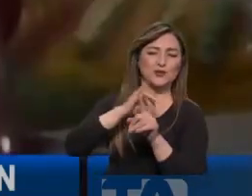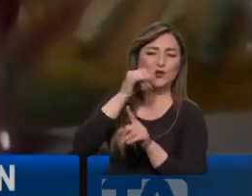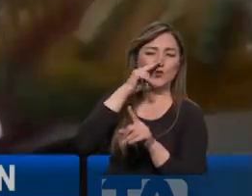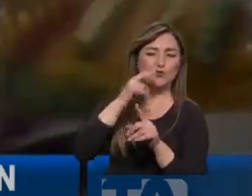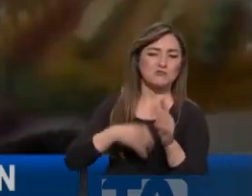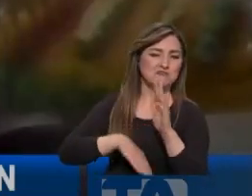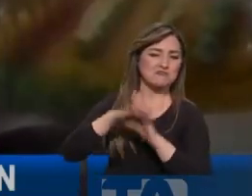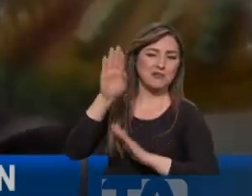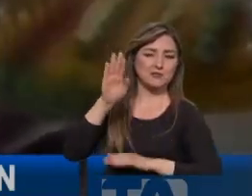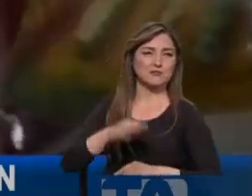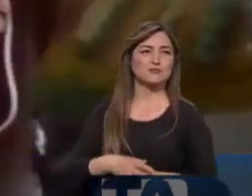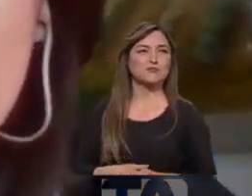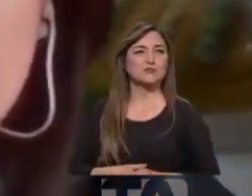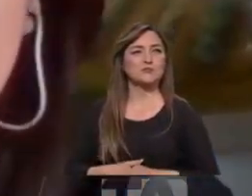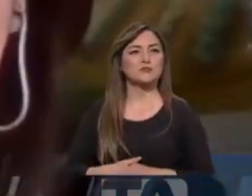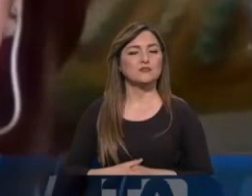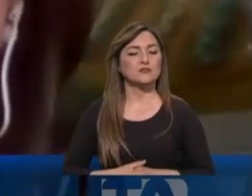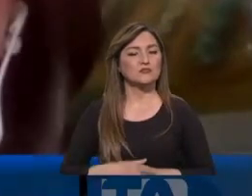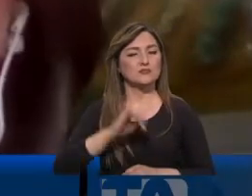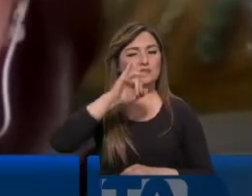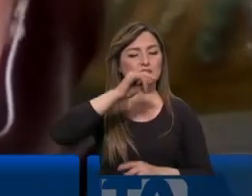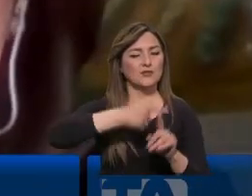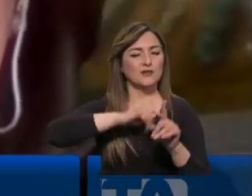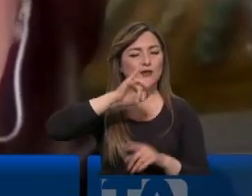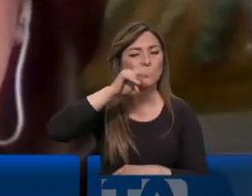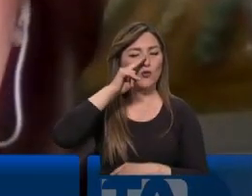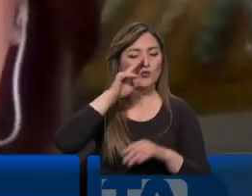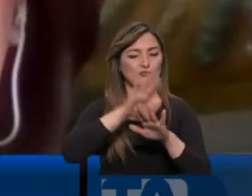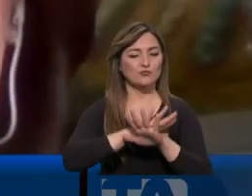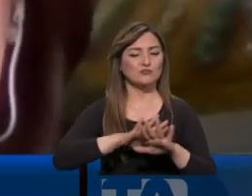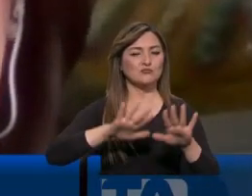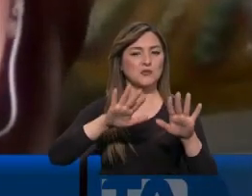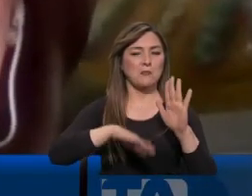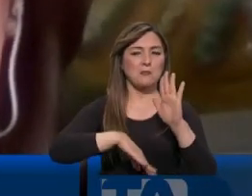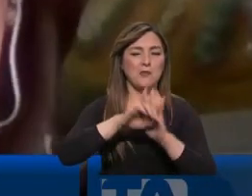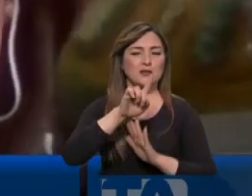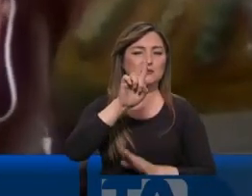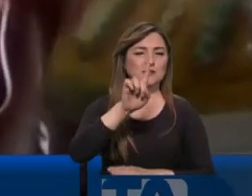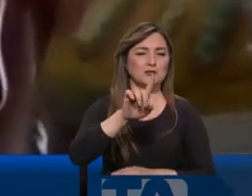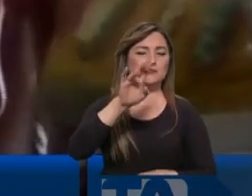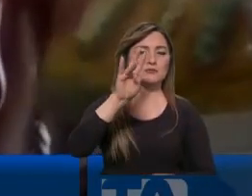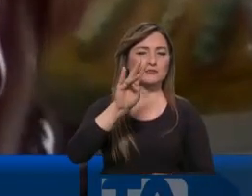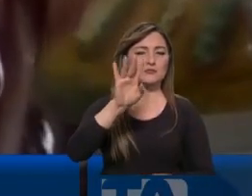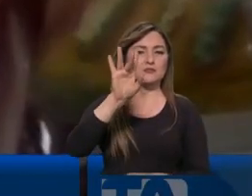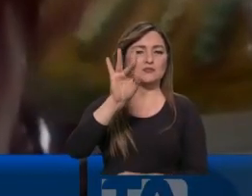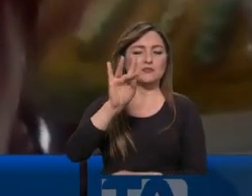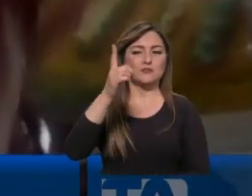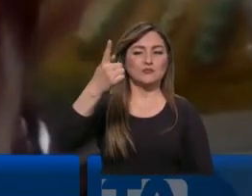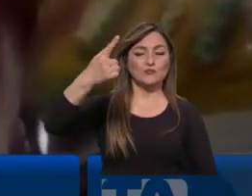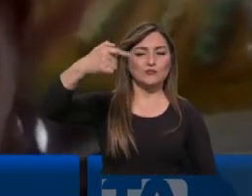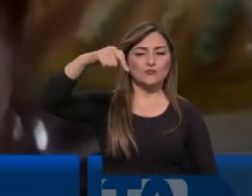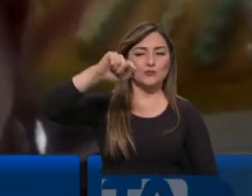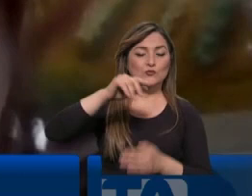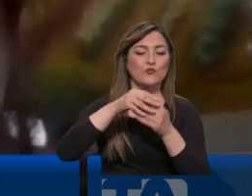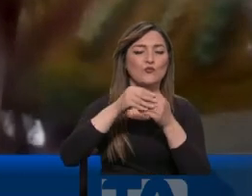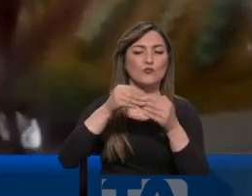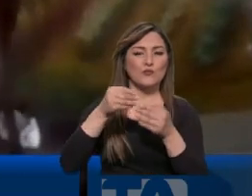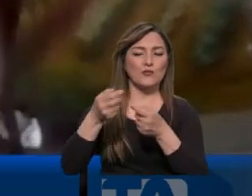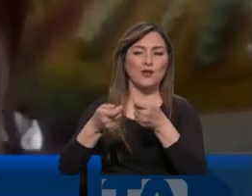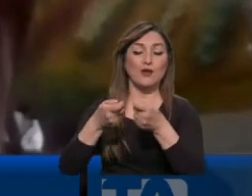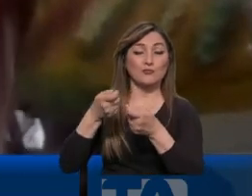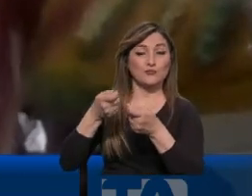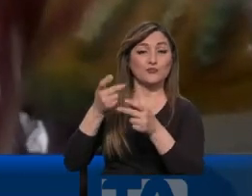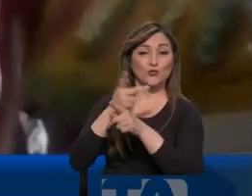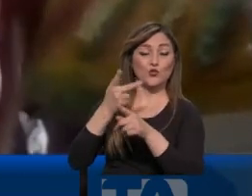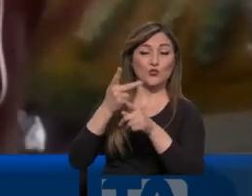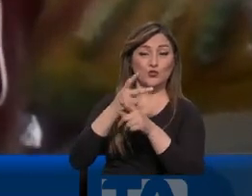Sí, efectivamente, junio terminó con más de 178 millones de dólares de exportaciones